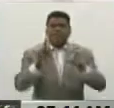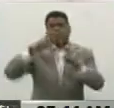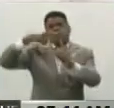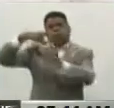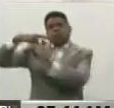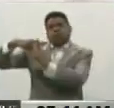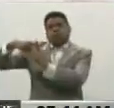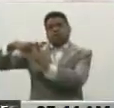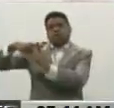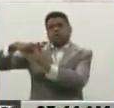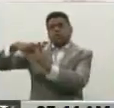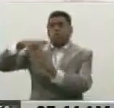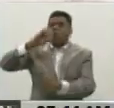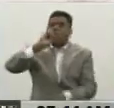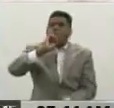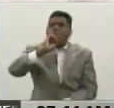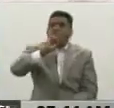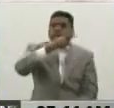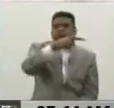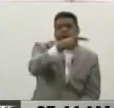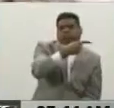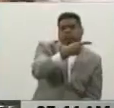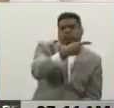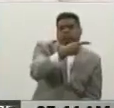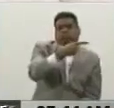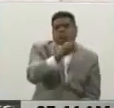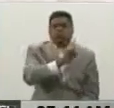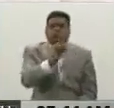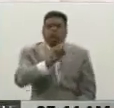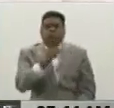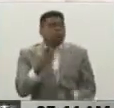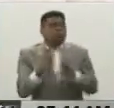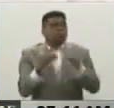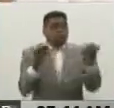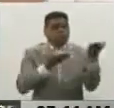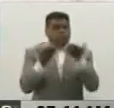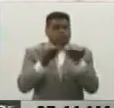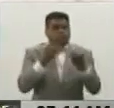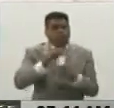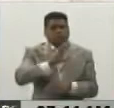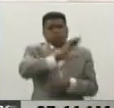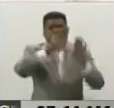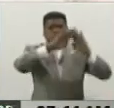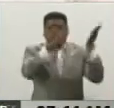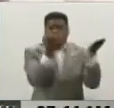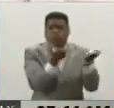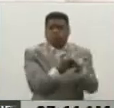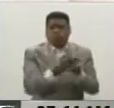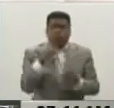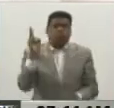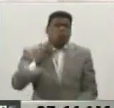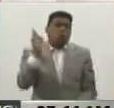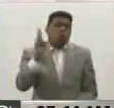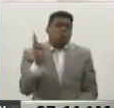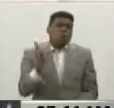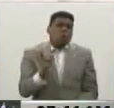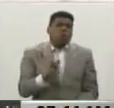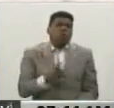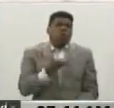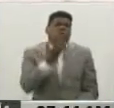una herramienta, claro, que está allí al servicio del mundo, y por supuesto hay quienes lo utilizan de una manera más